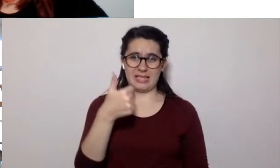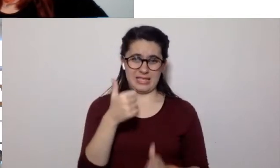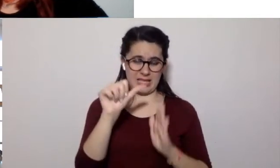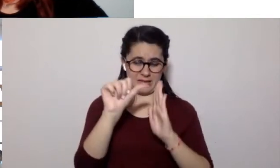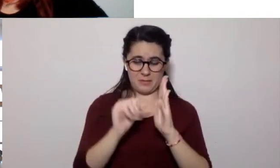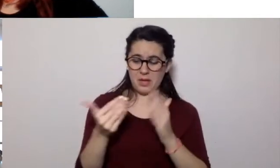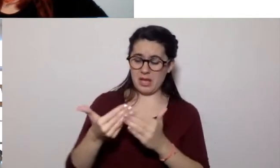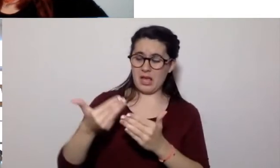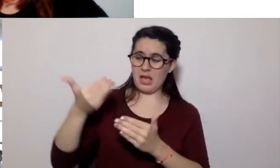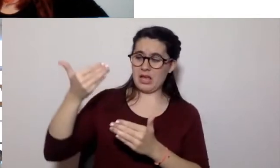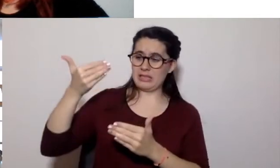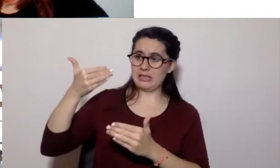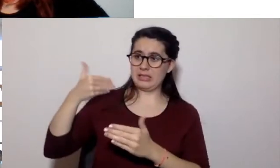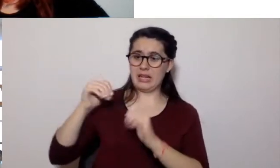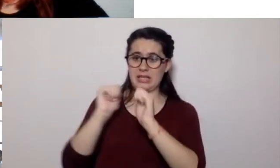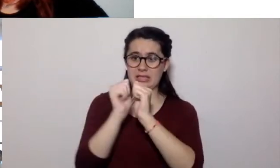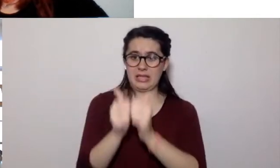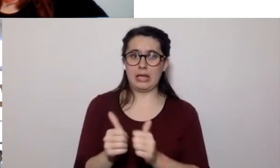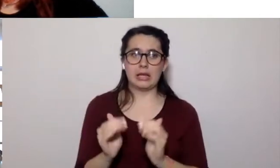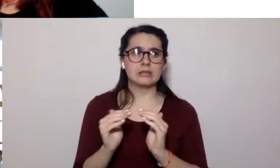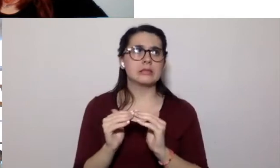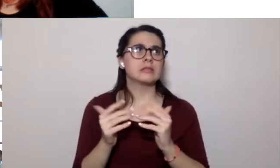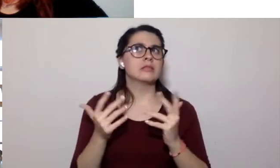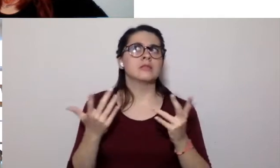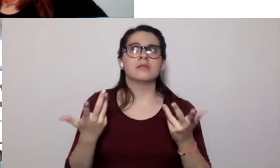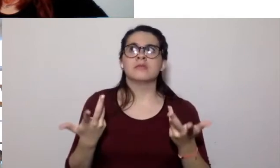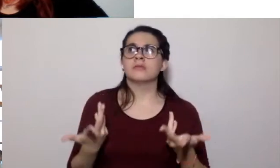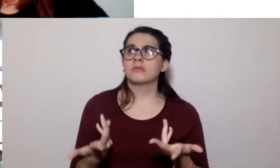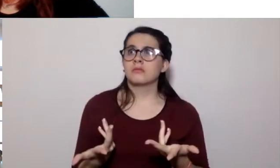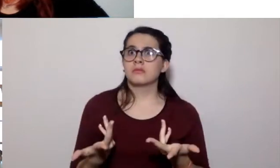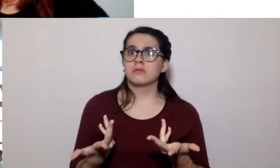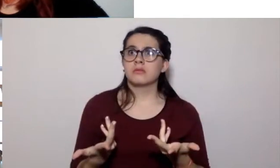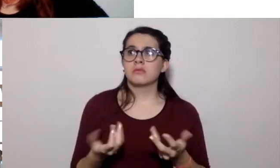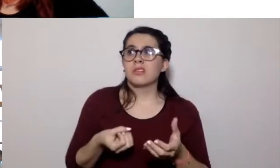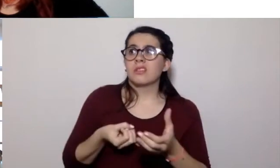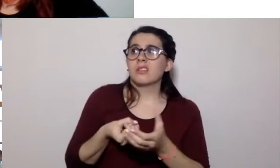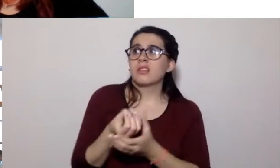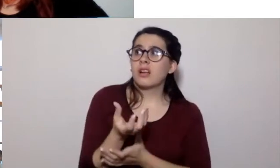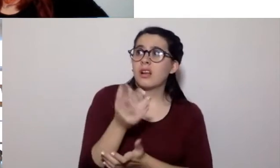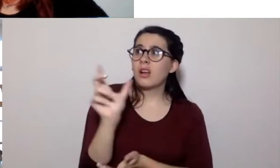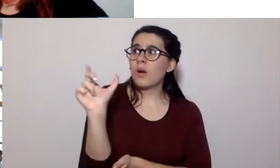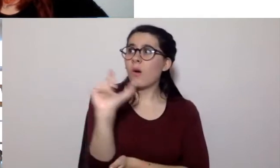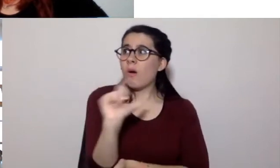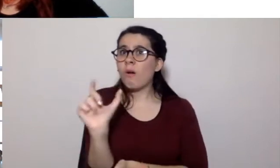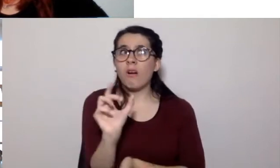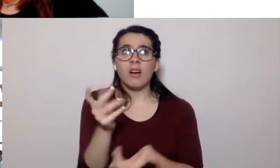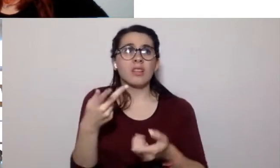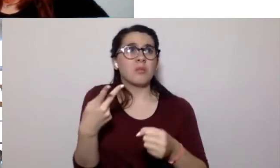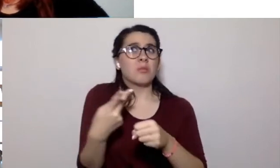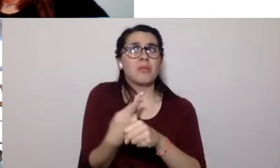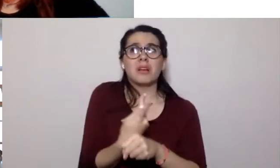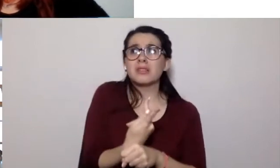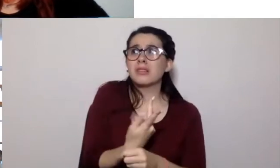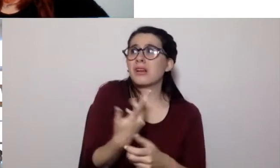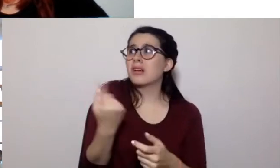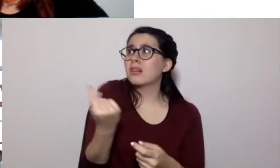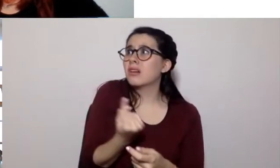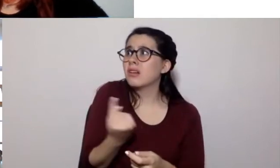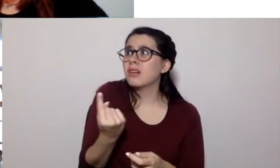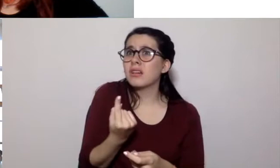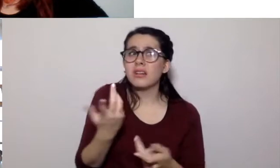estamos encerrados y la incertidumbre de cuándo voy a salir de aquí o qué va a pasar, te